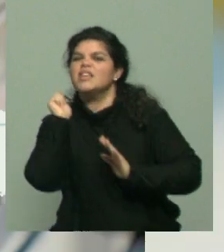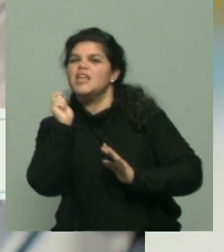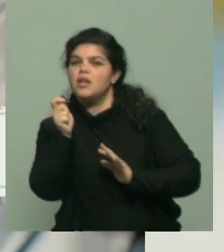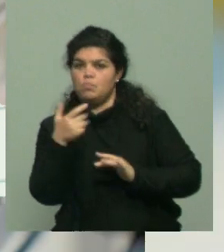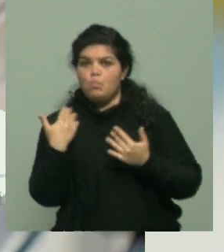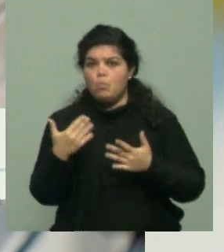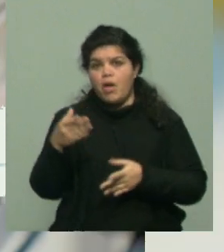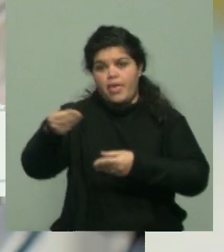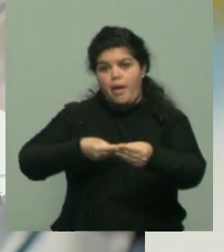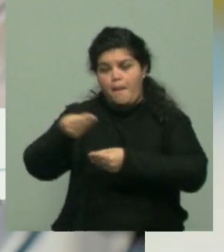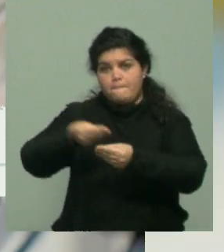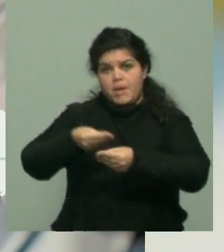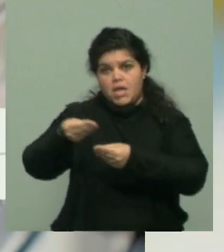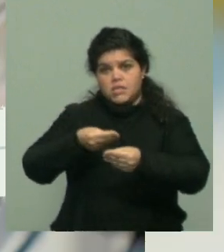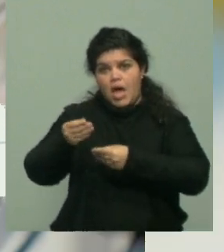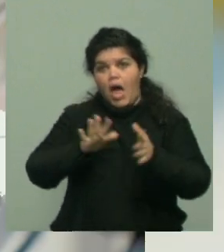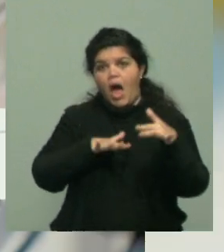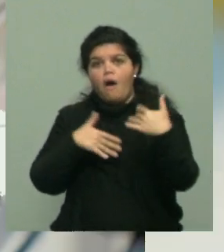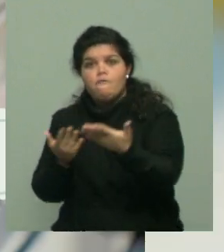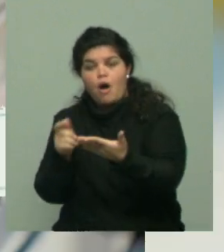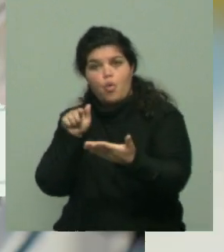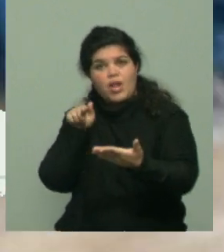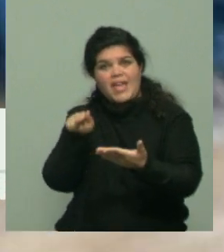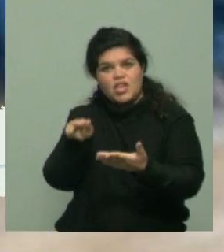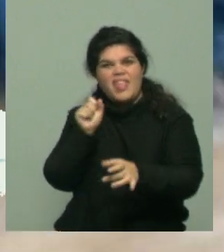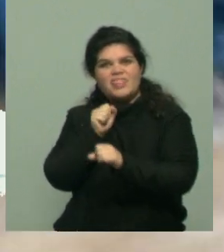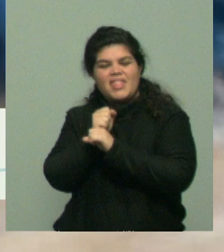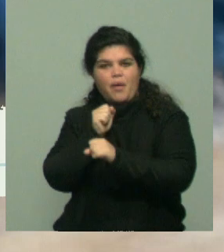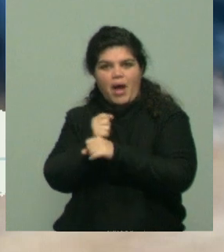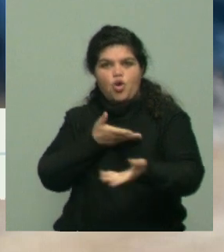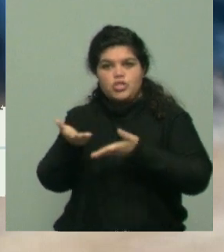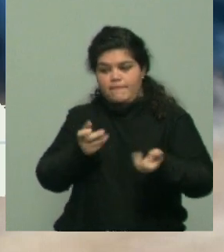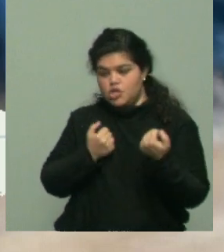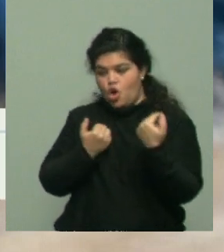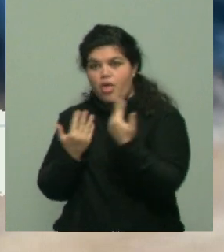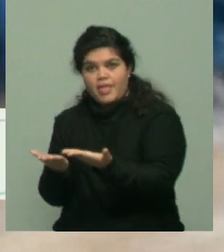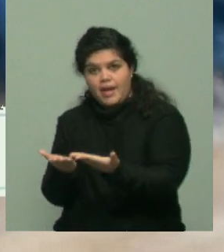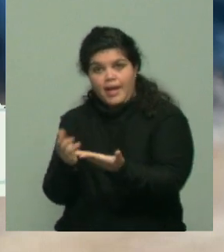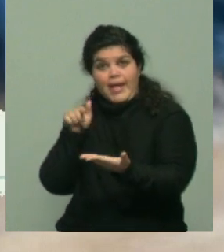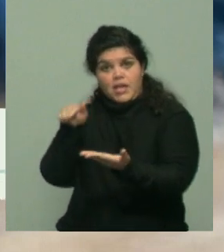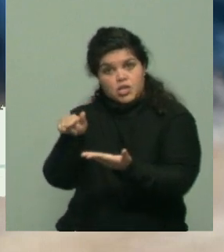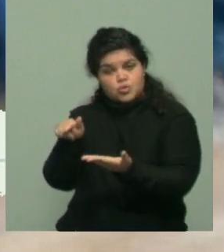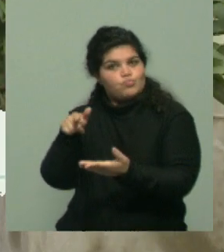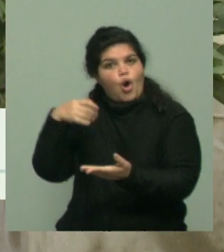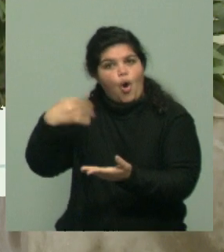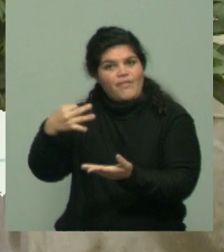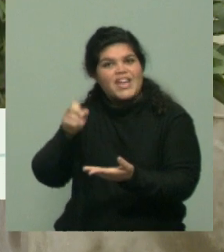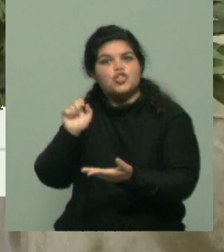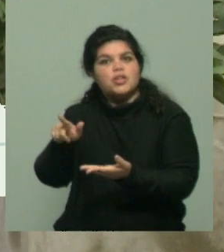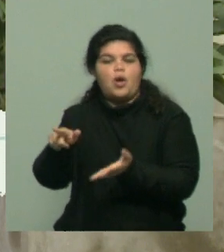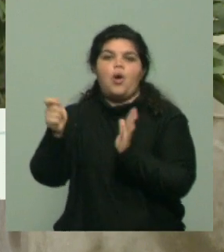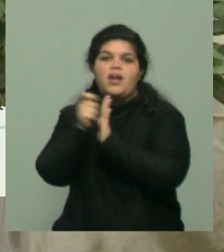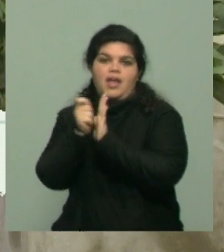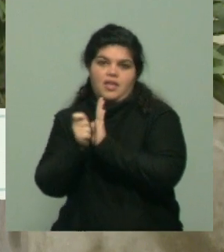cualquiera de las empresas beneficiarias del trabajo, es decir, tanto por la principal como por la contratista, y que cualquiera